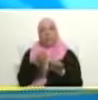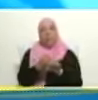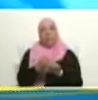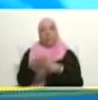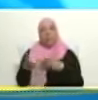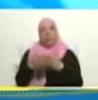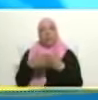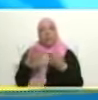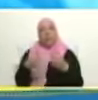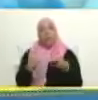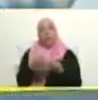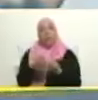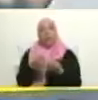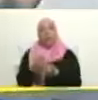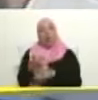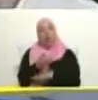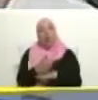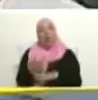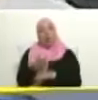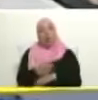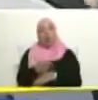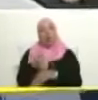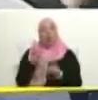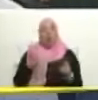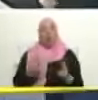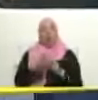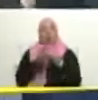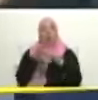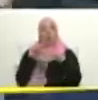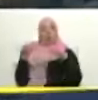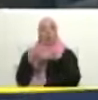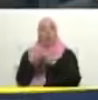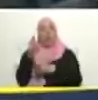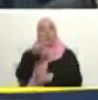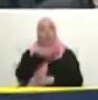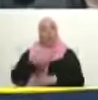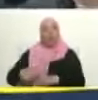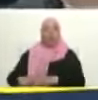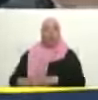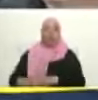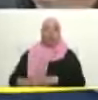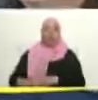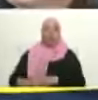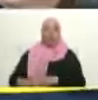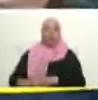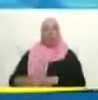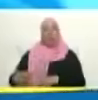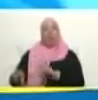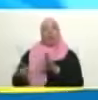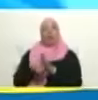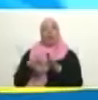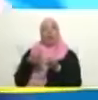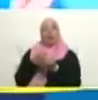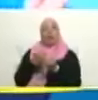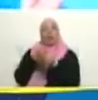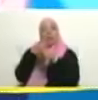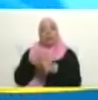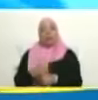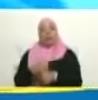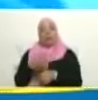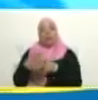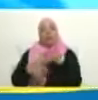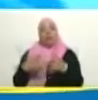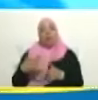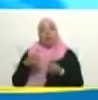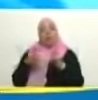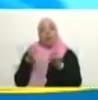Sentamos al presidente de Guyana cara a cara, como yo le había dicho. Él se negaba. Y nos trajimos